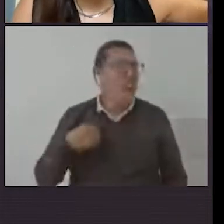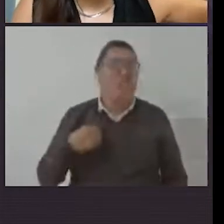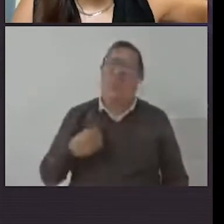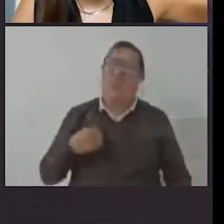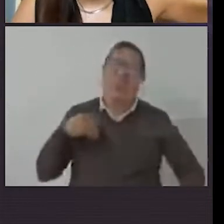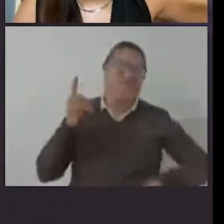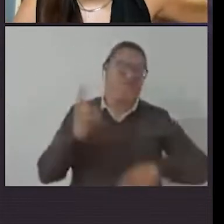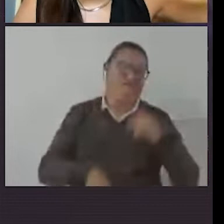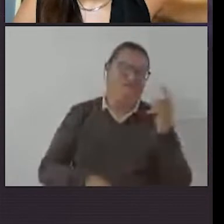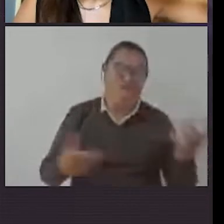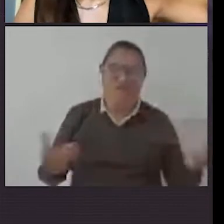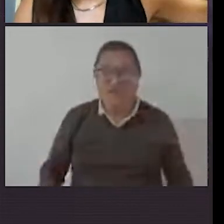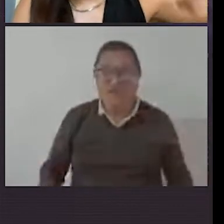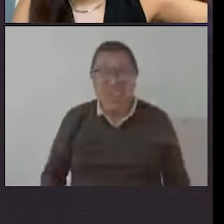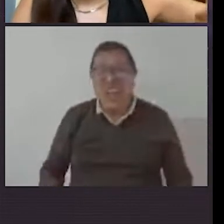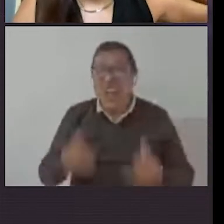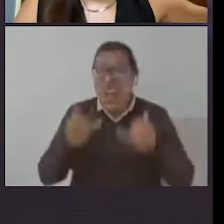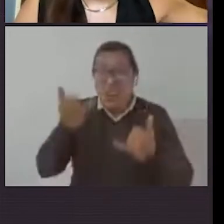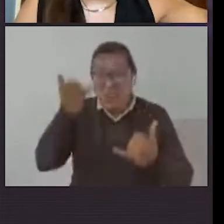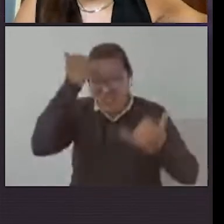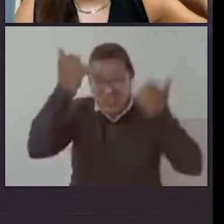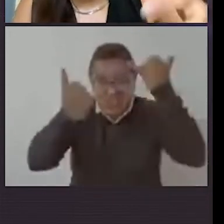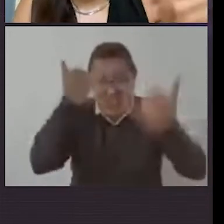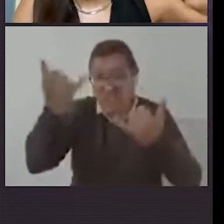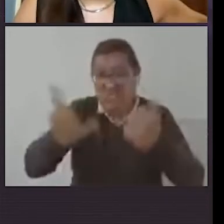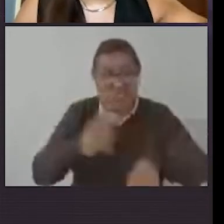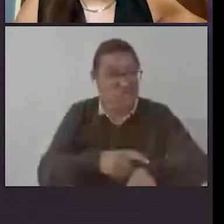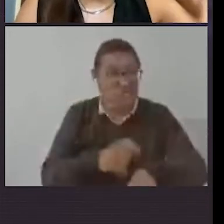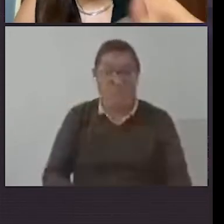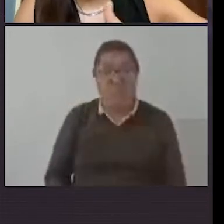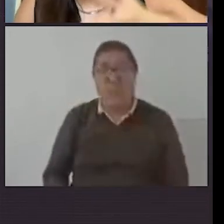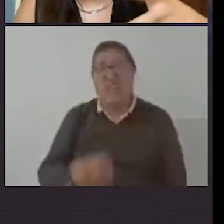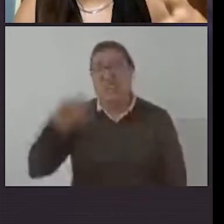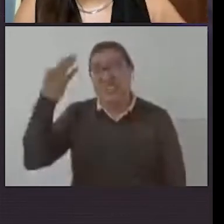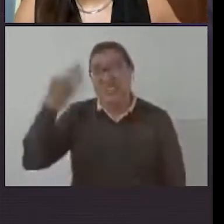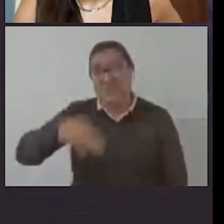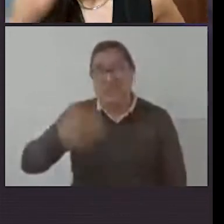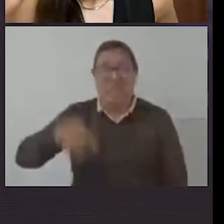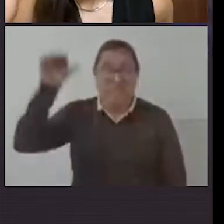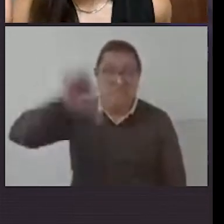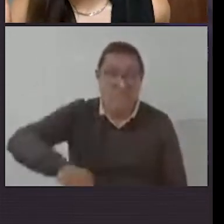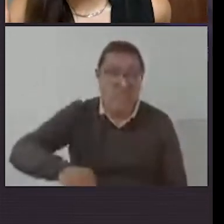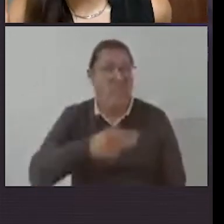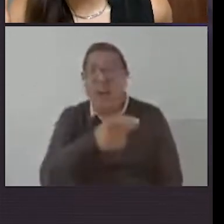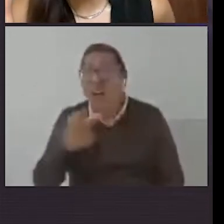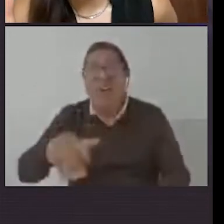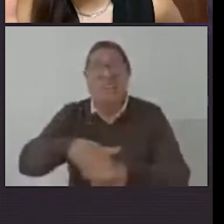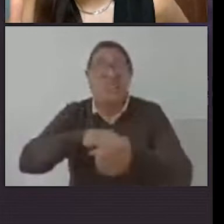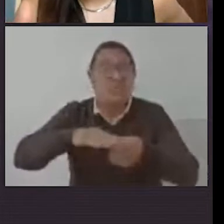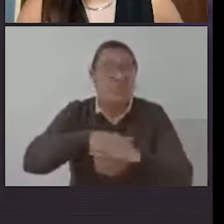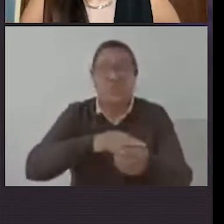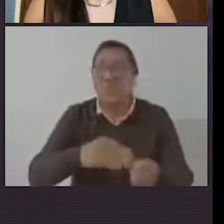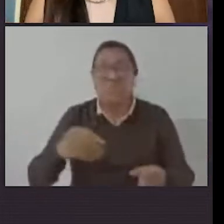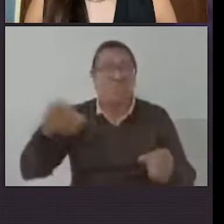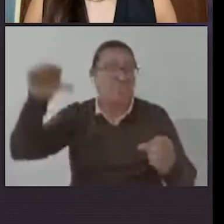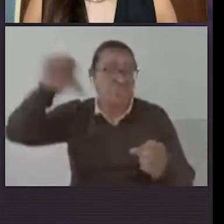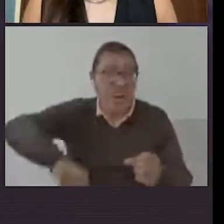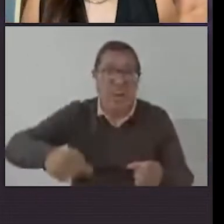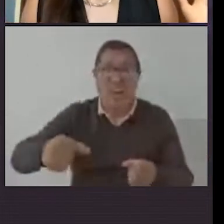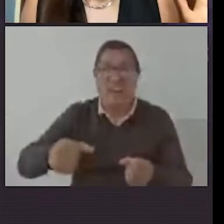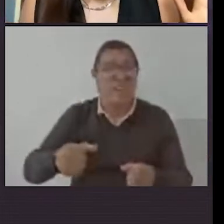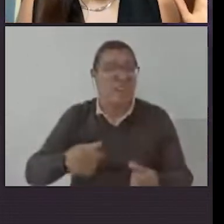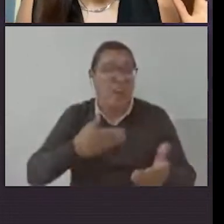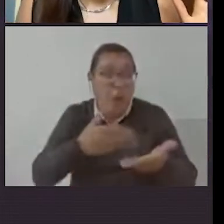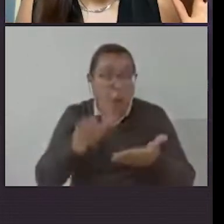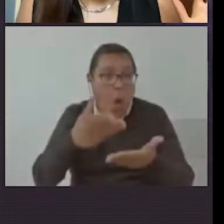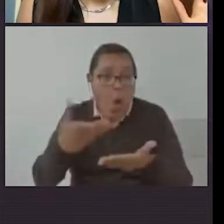peor momento para innovar, todo siempre me sale mal, nadie está comprando, solo hay crisis. Y acá otros pensamientos que es, me